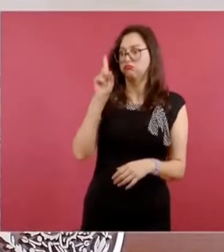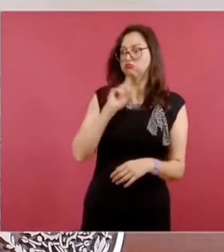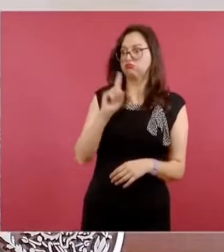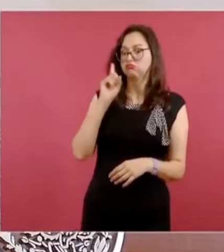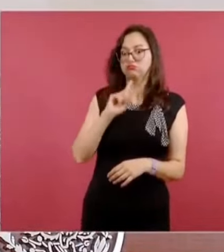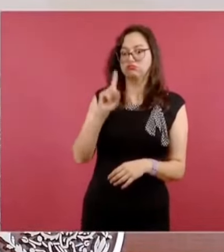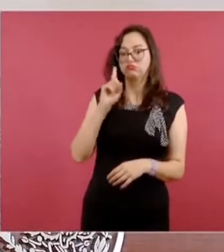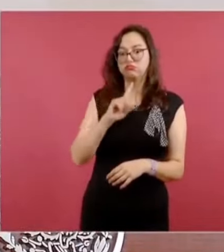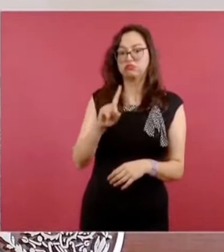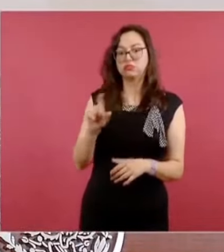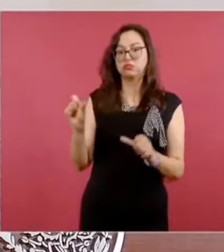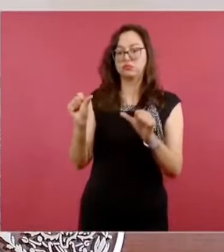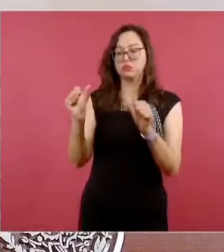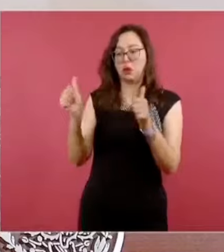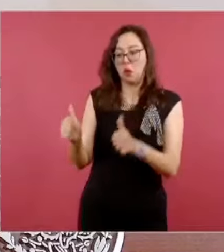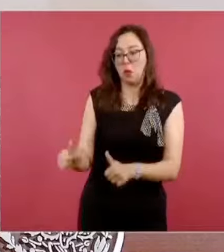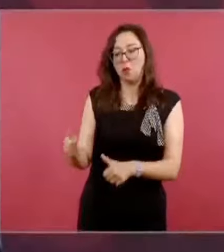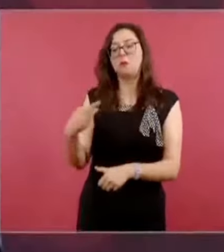me ayuda de que soy miope.